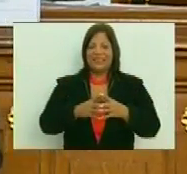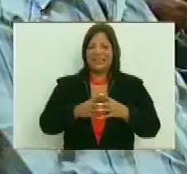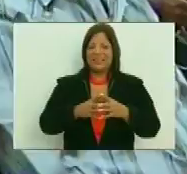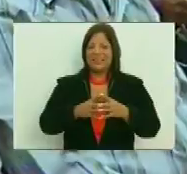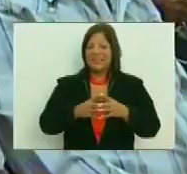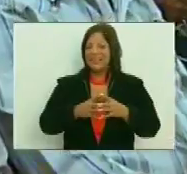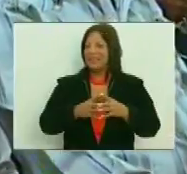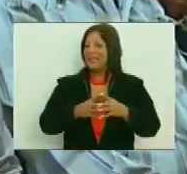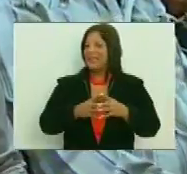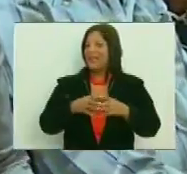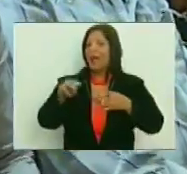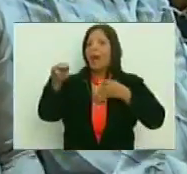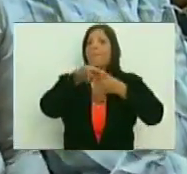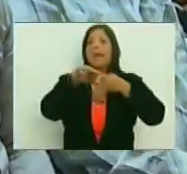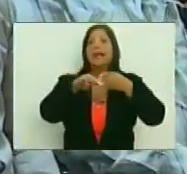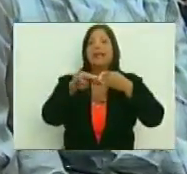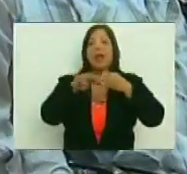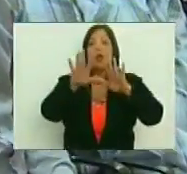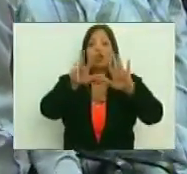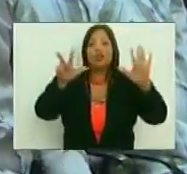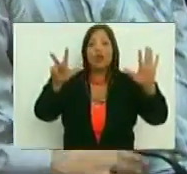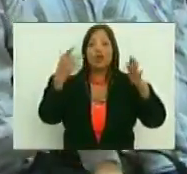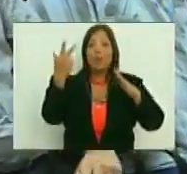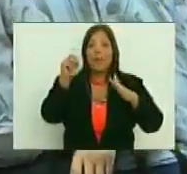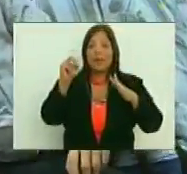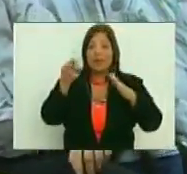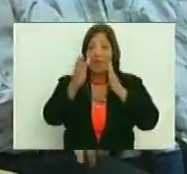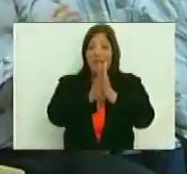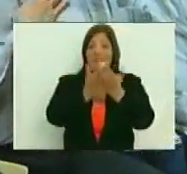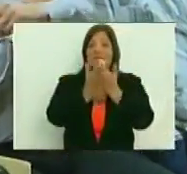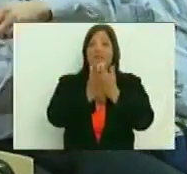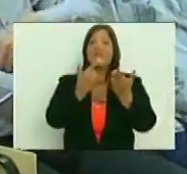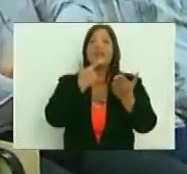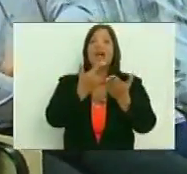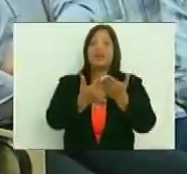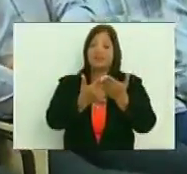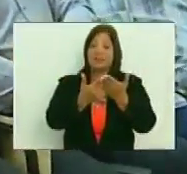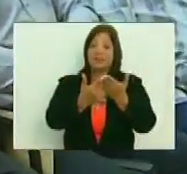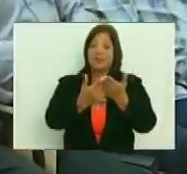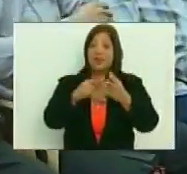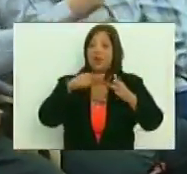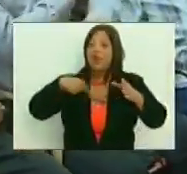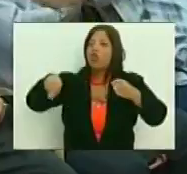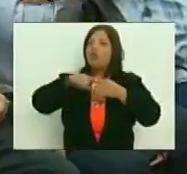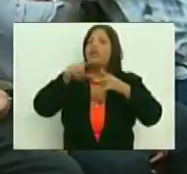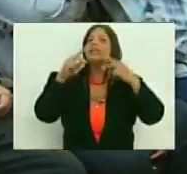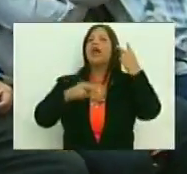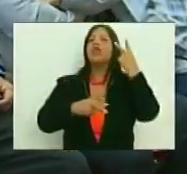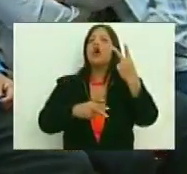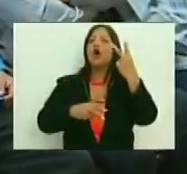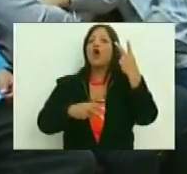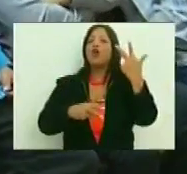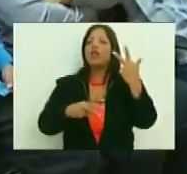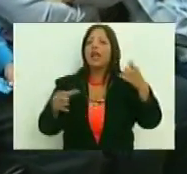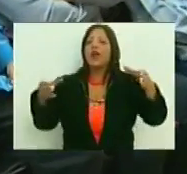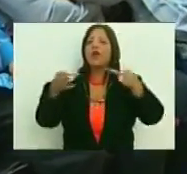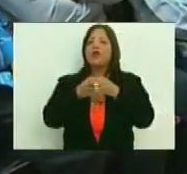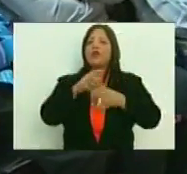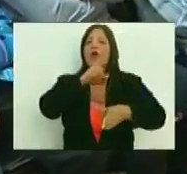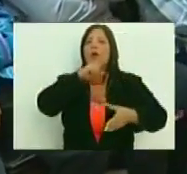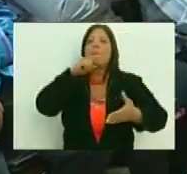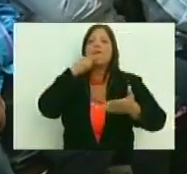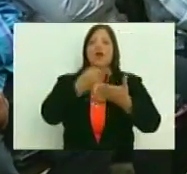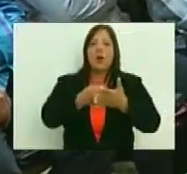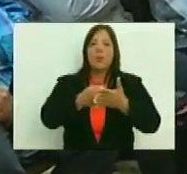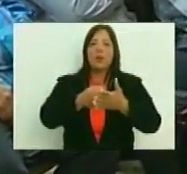En Mateo 18:20 dice: porque donde están dos o tres reunidos en mi